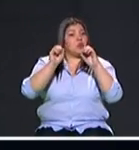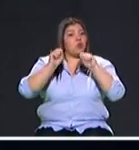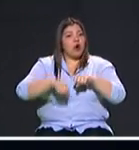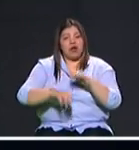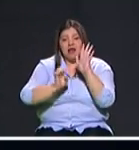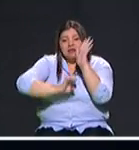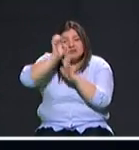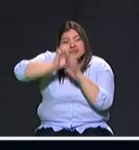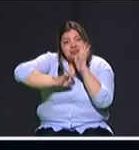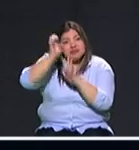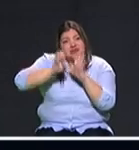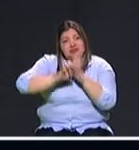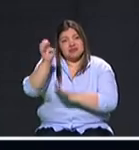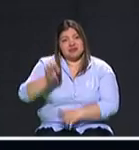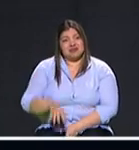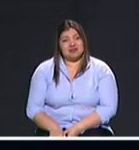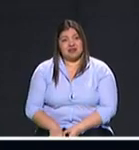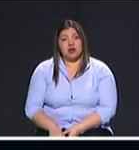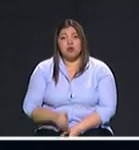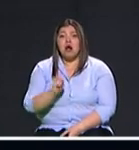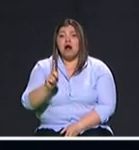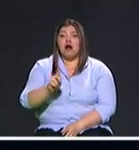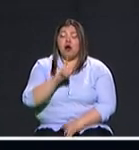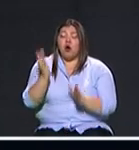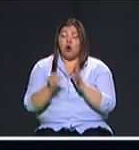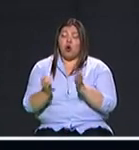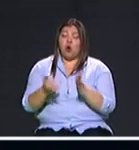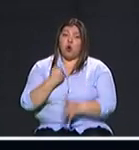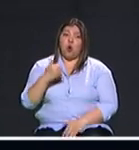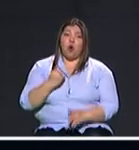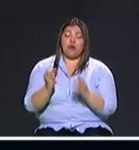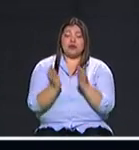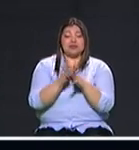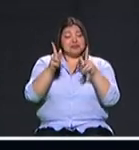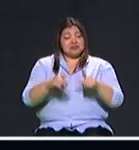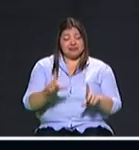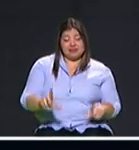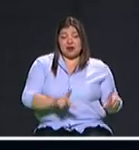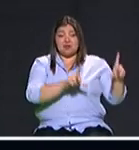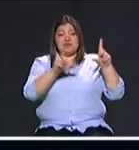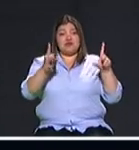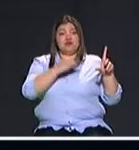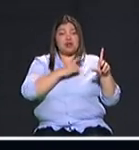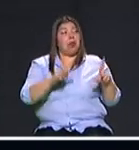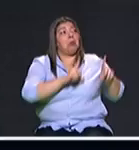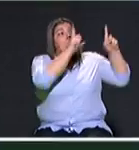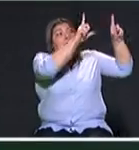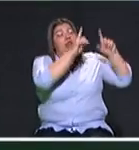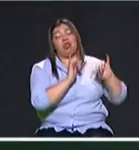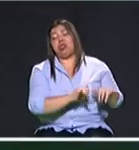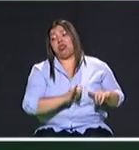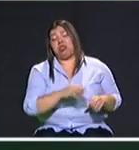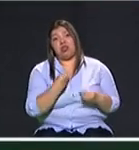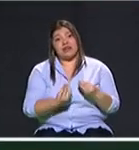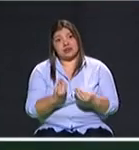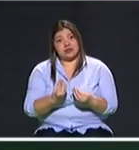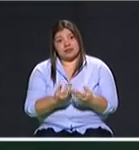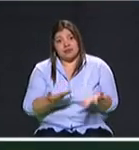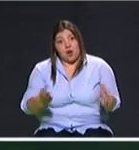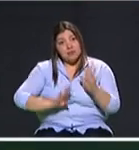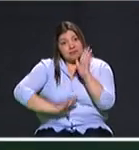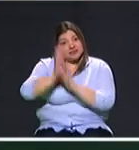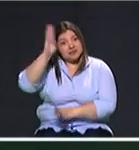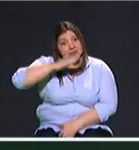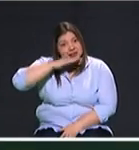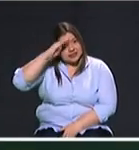que no quiero jóvenes reitero con diplomas colgados en la pared así hagamos progreso y llevamos a medellín adelante gracias al candidato